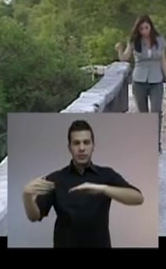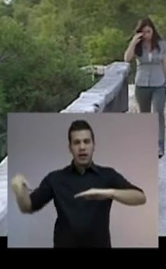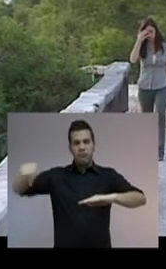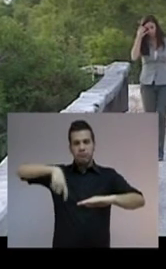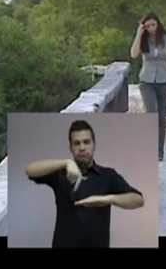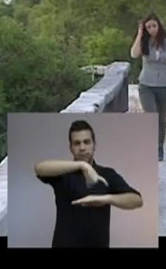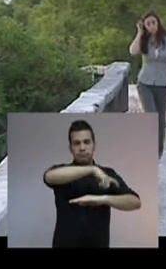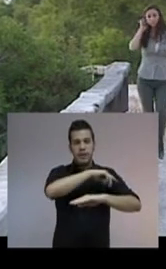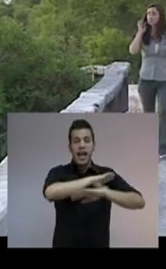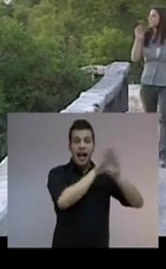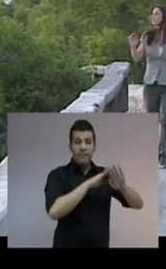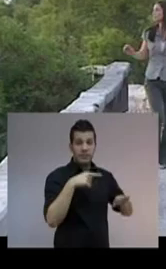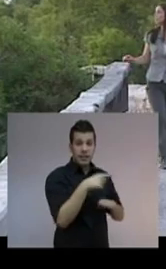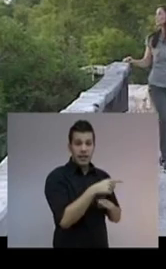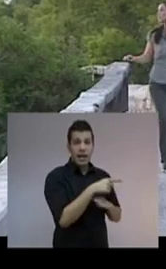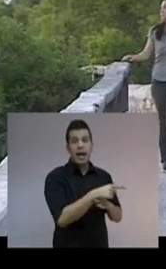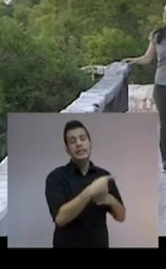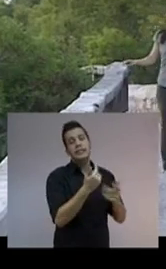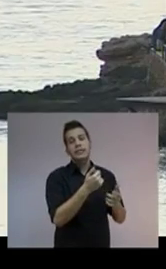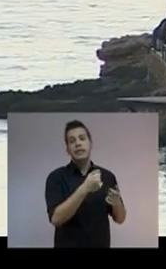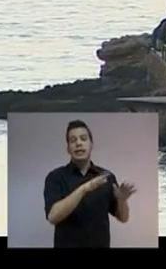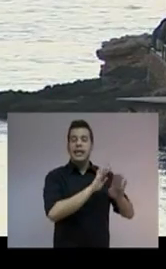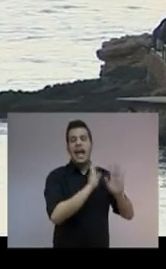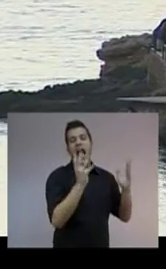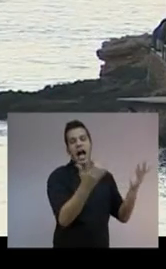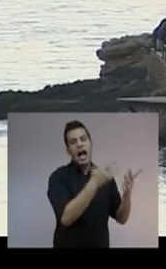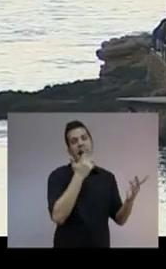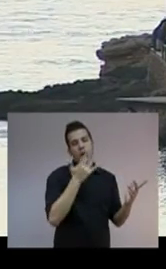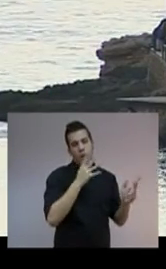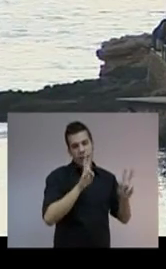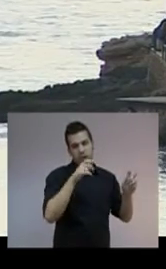Al final de uno de ellos nos encontramos con el acuario Cap Blanc.